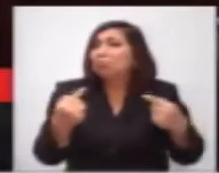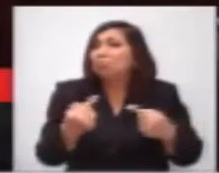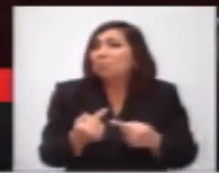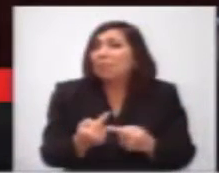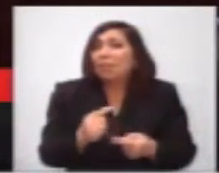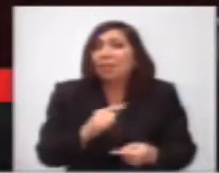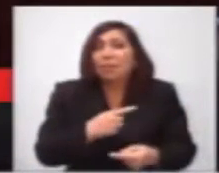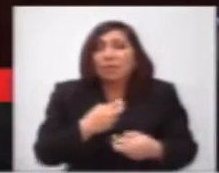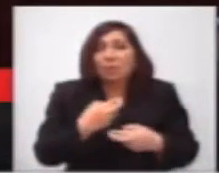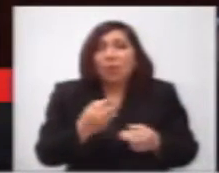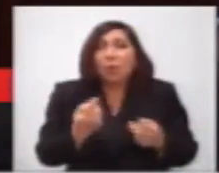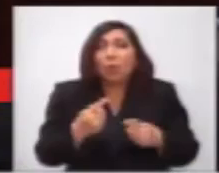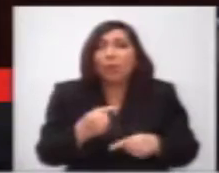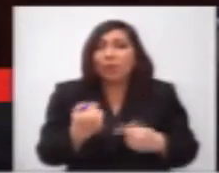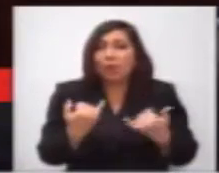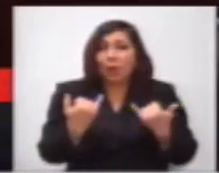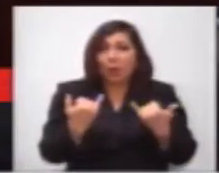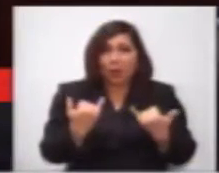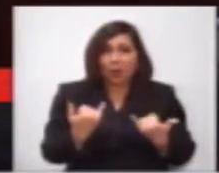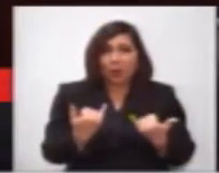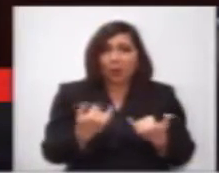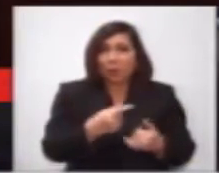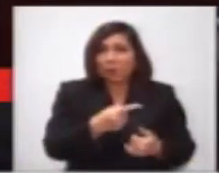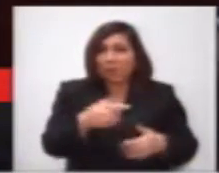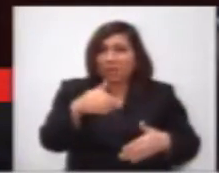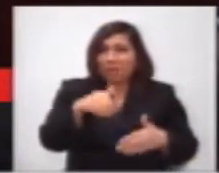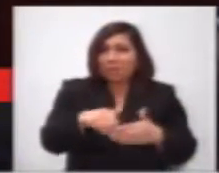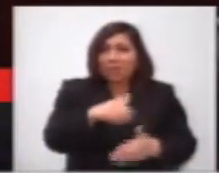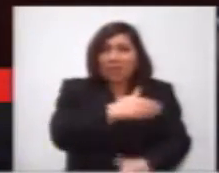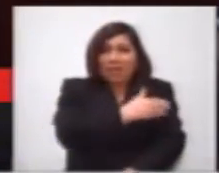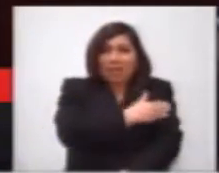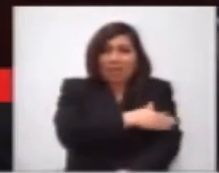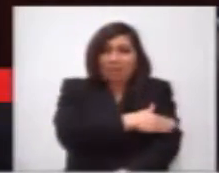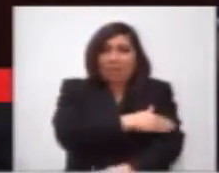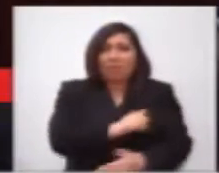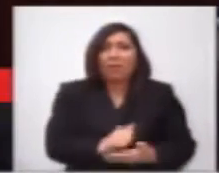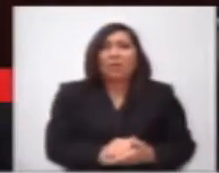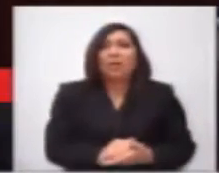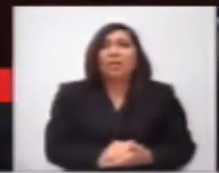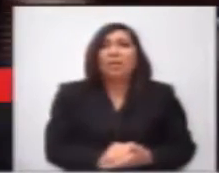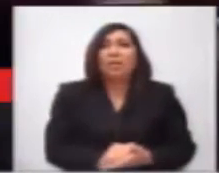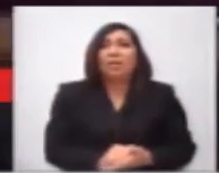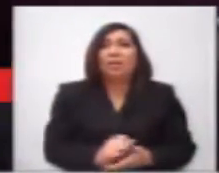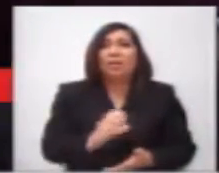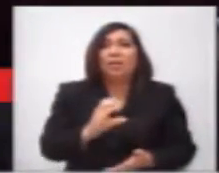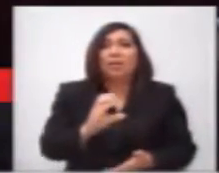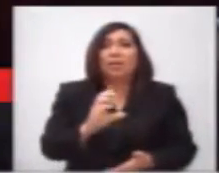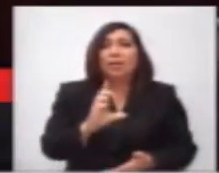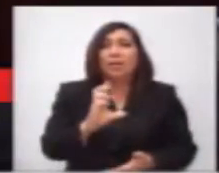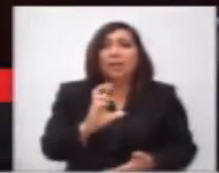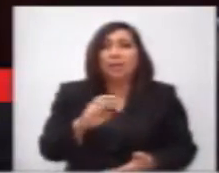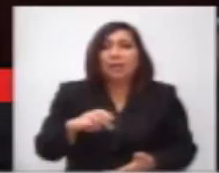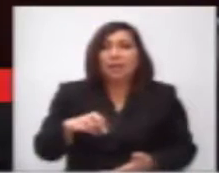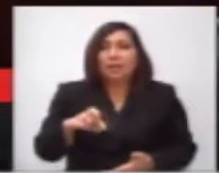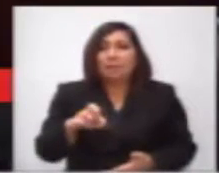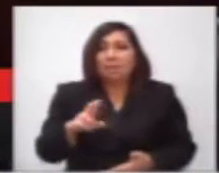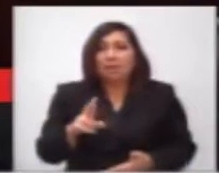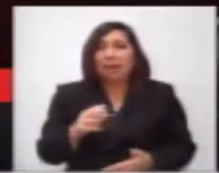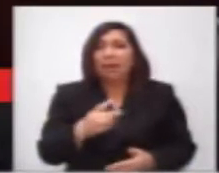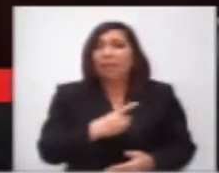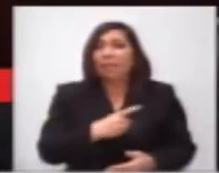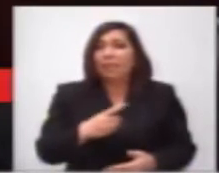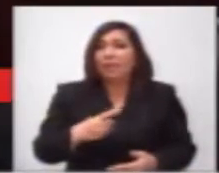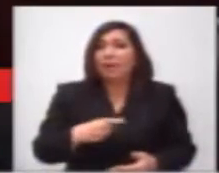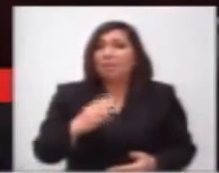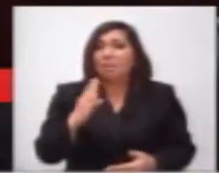colegas de Fuerza Popular, cuando hoy día ustedes votan a favor del señor José Klimpe para que sea miembro del